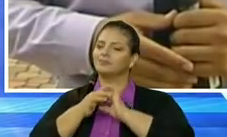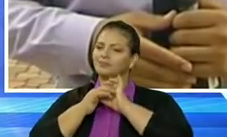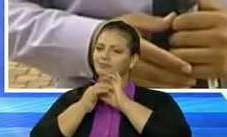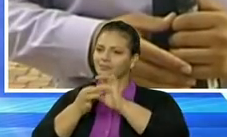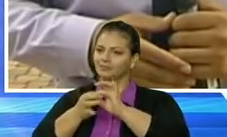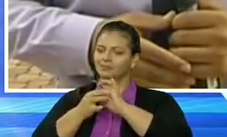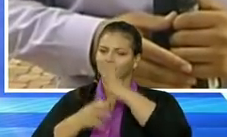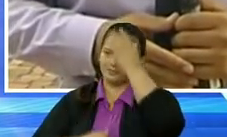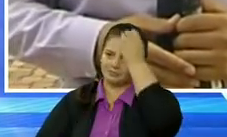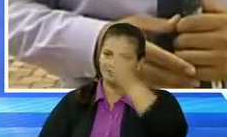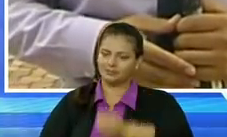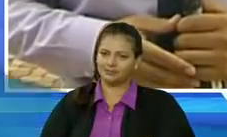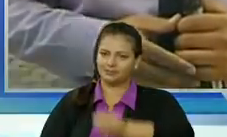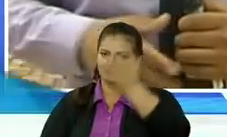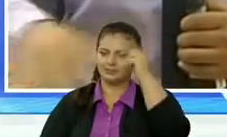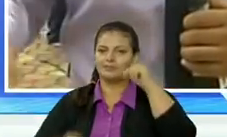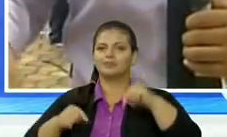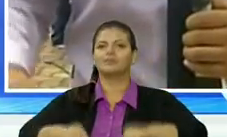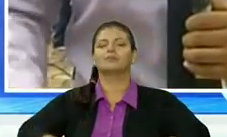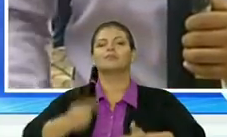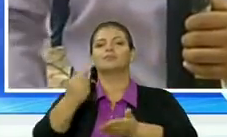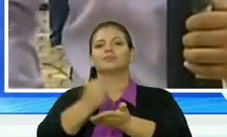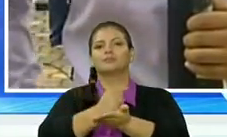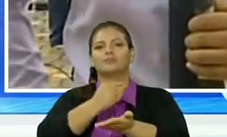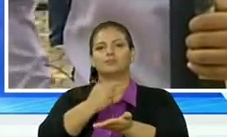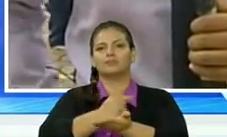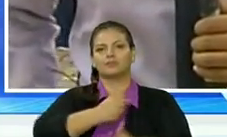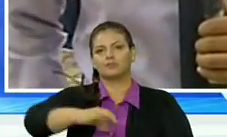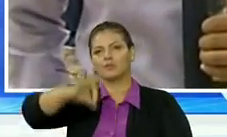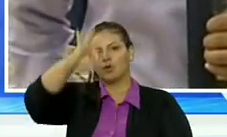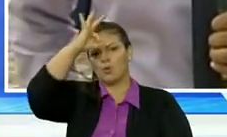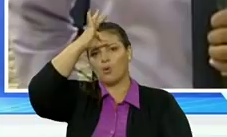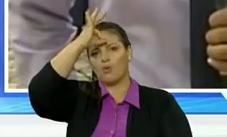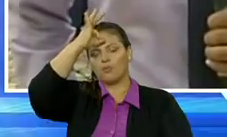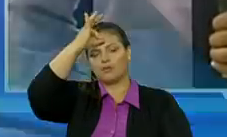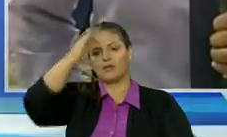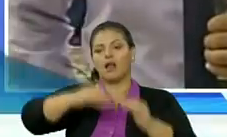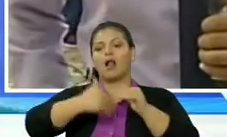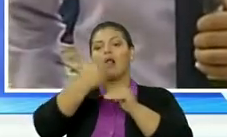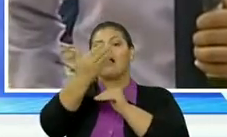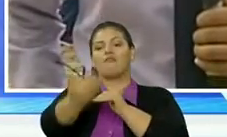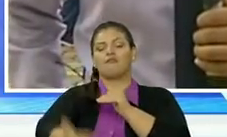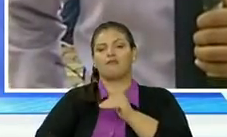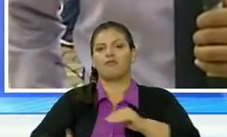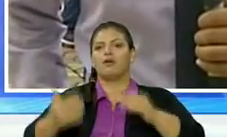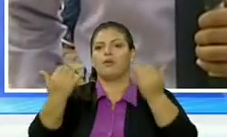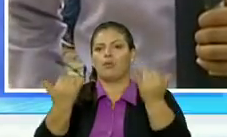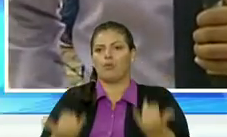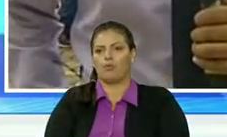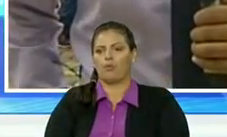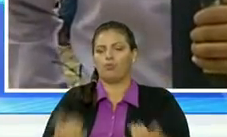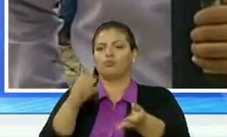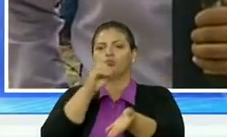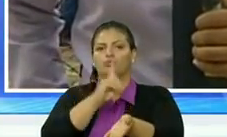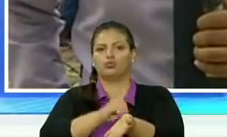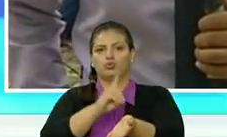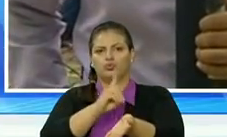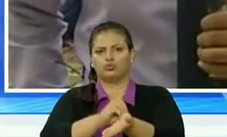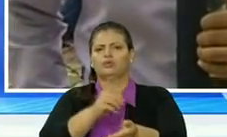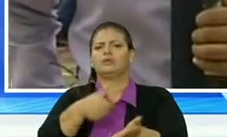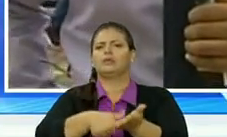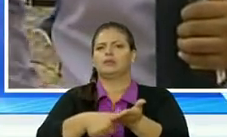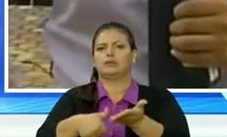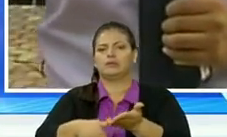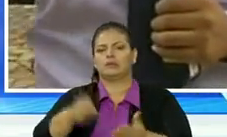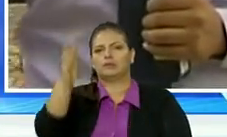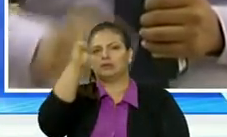días. Aquí en el Hospital del Guasmo Sur, en la parte exterior donde se realiza la campaña, porque hoy a nivel mundial se celebra, como 31 de